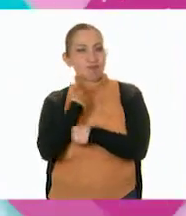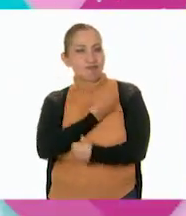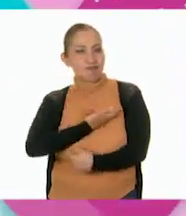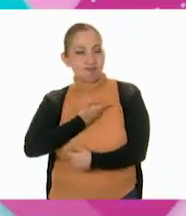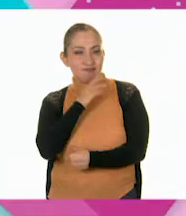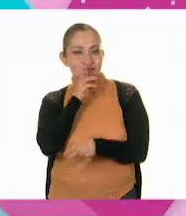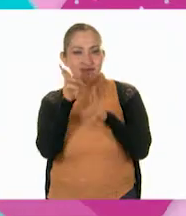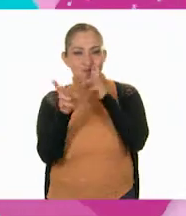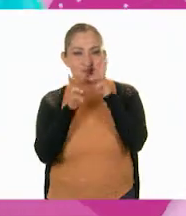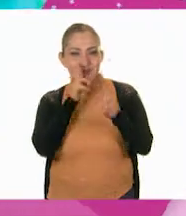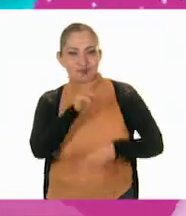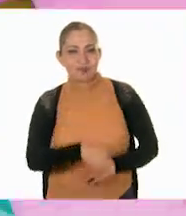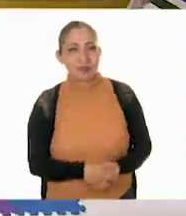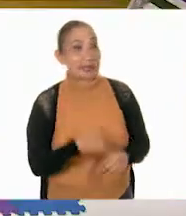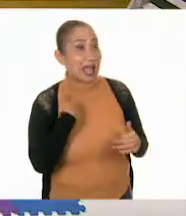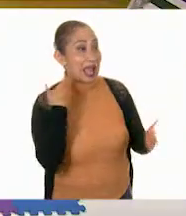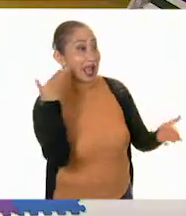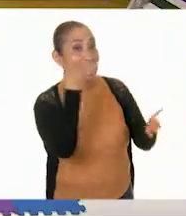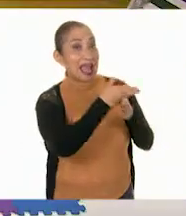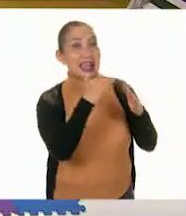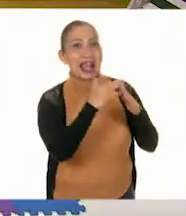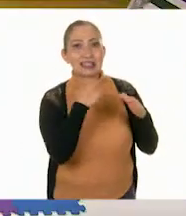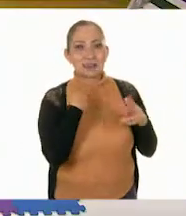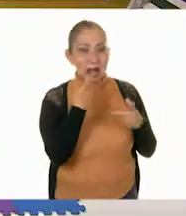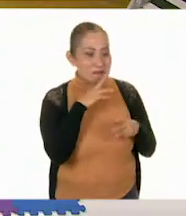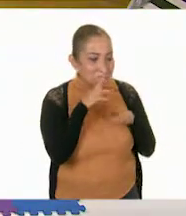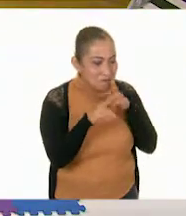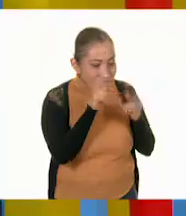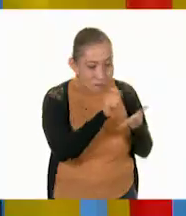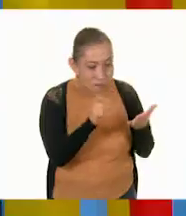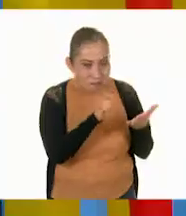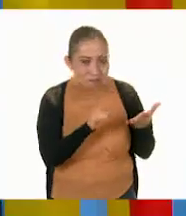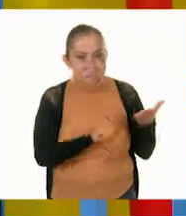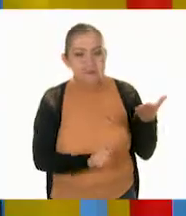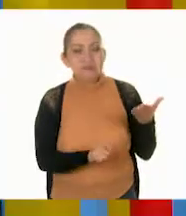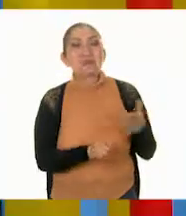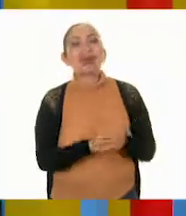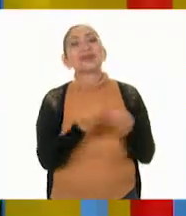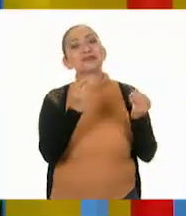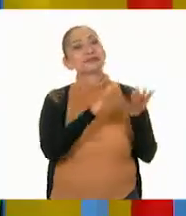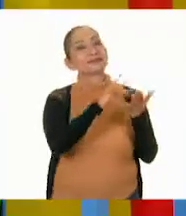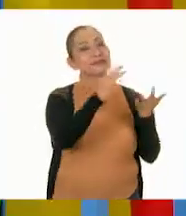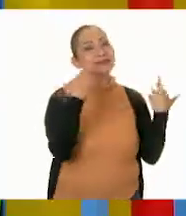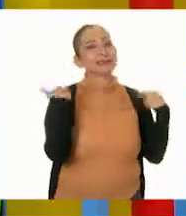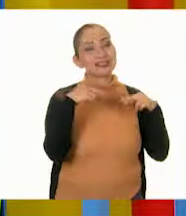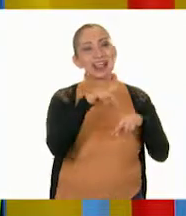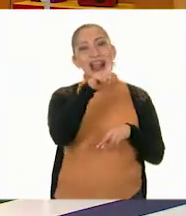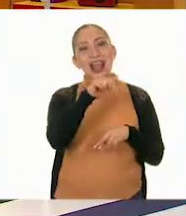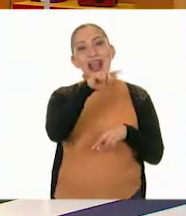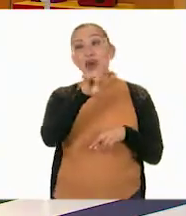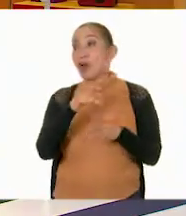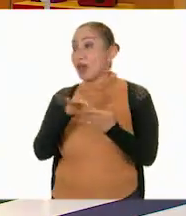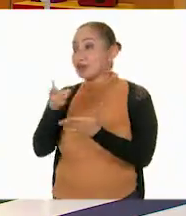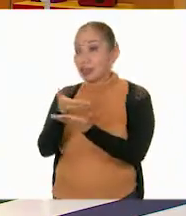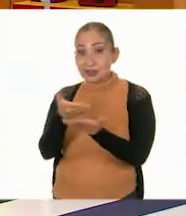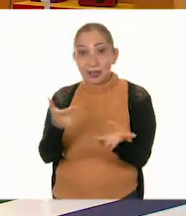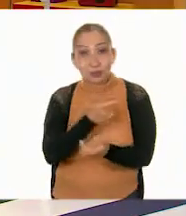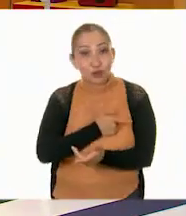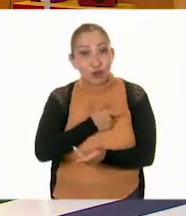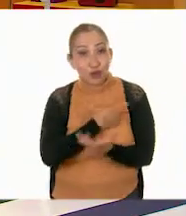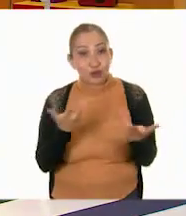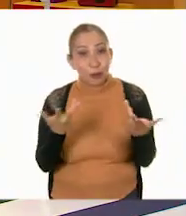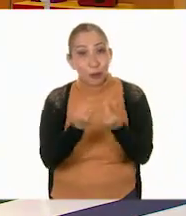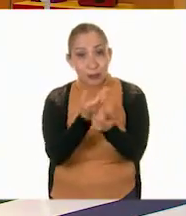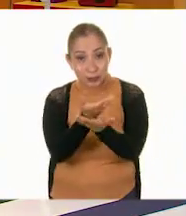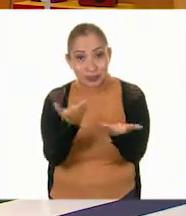encantará resolverlos. ¡Ay, ya quiero llegar a mi casa para resolverlos! ¿Sí, verdad? Sí, muchas gracias, profe Lalo. No, gracias a ti y fue un placer estar